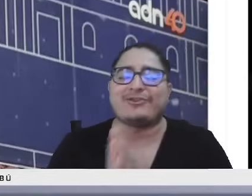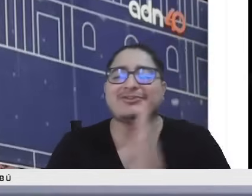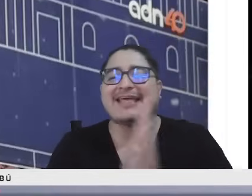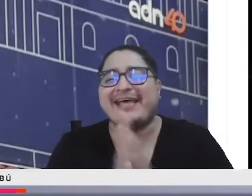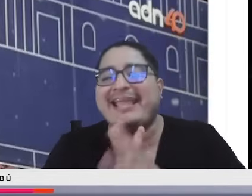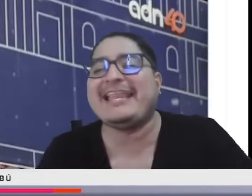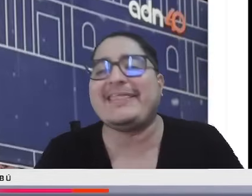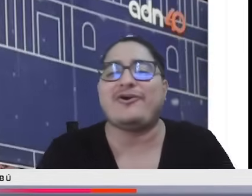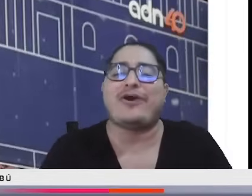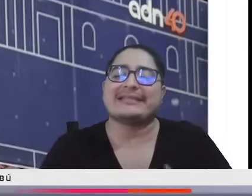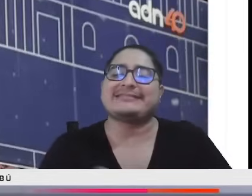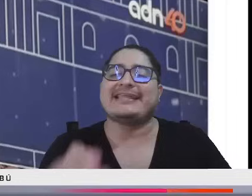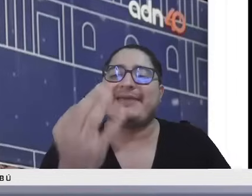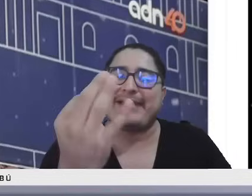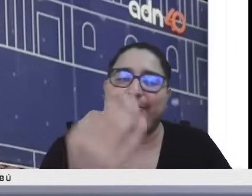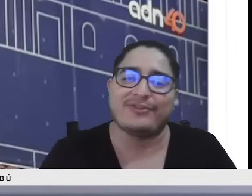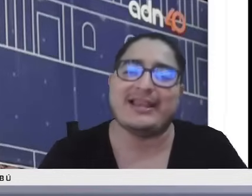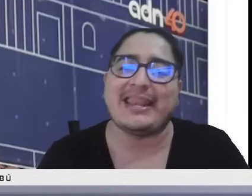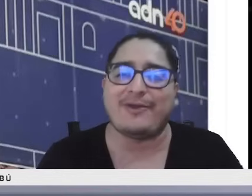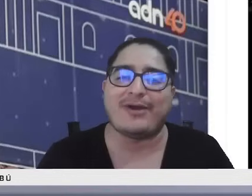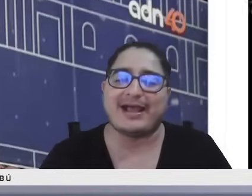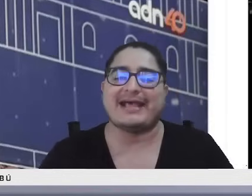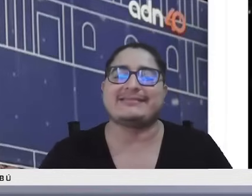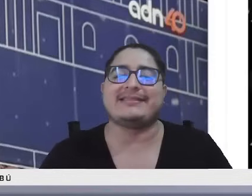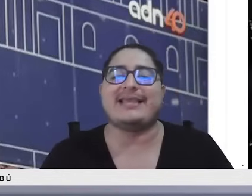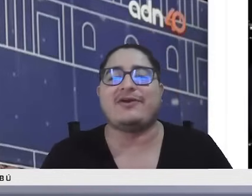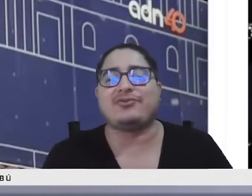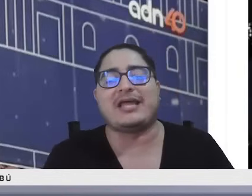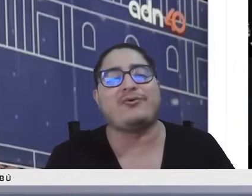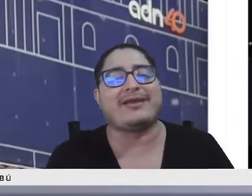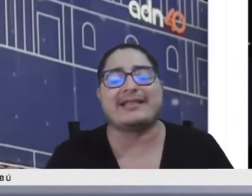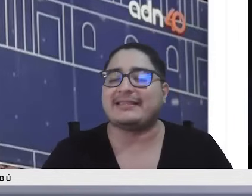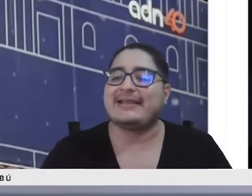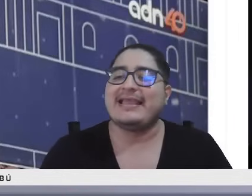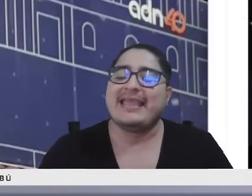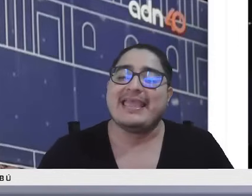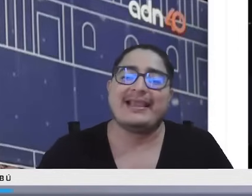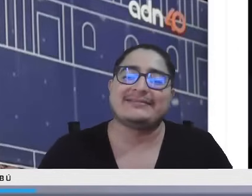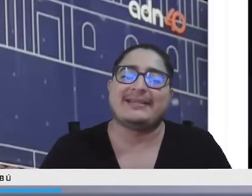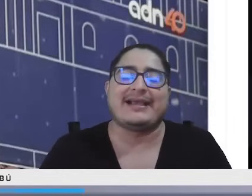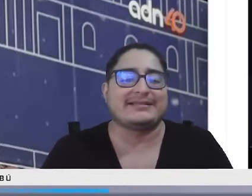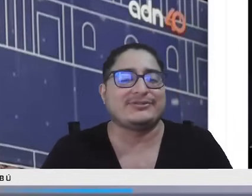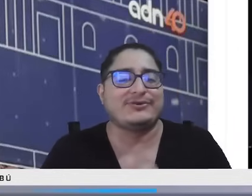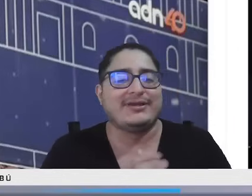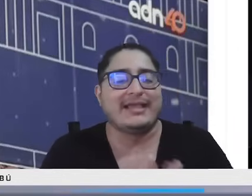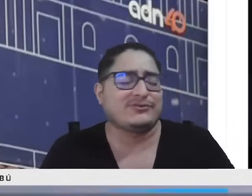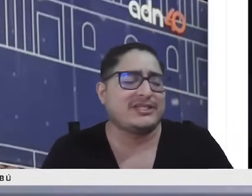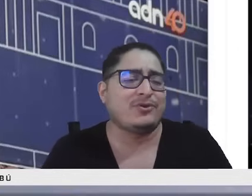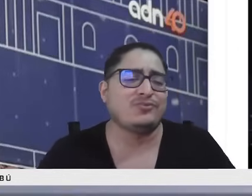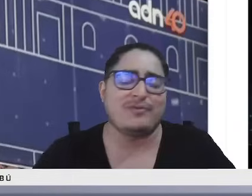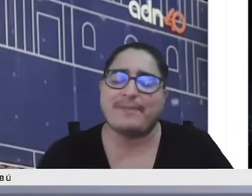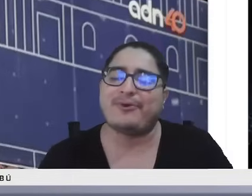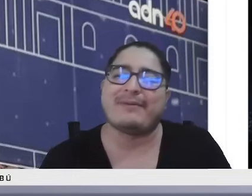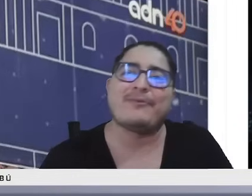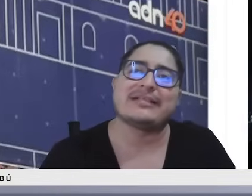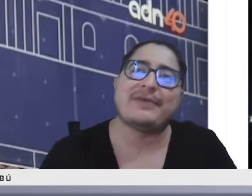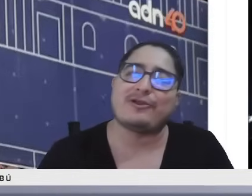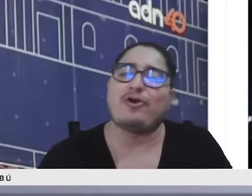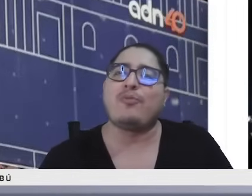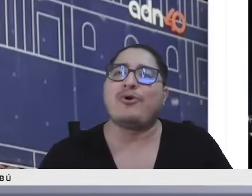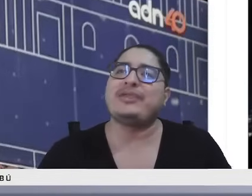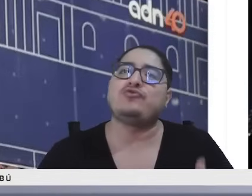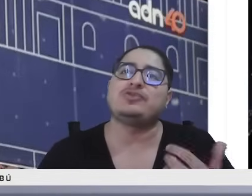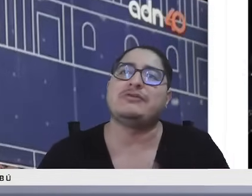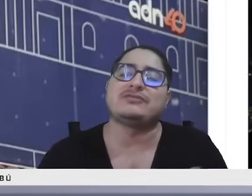se guardó nada y le dio hasta debajo de la lengua a Santiago Taborrat. En este caso, escuchemos muy bien porque vamos